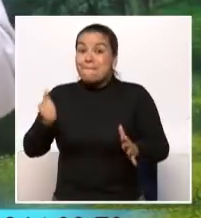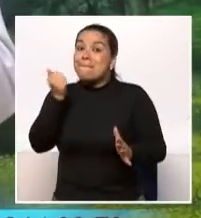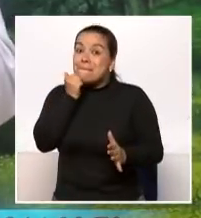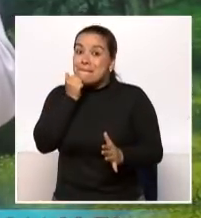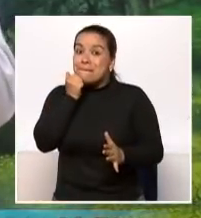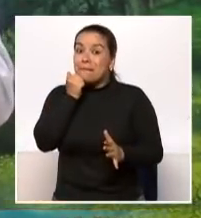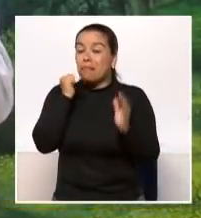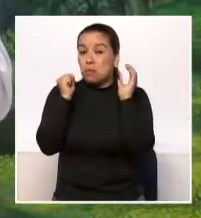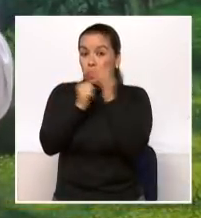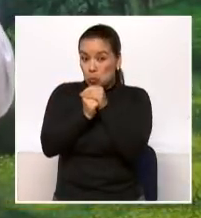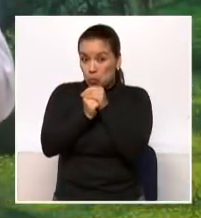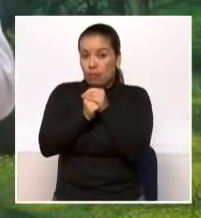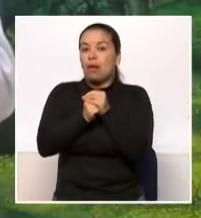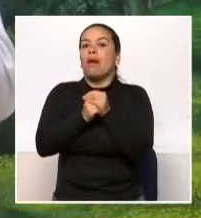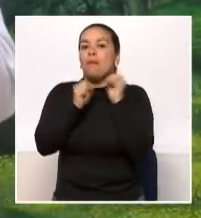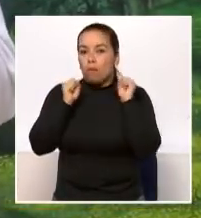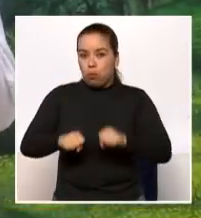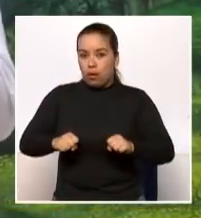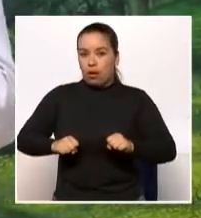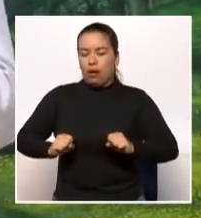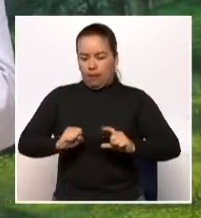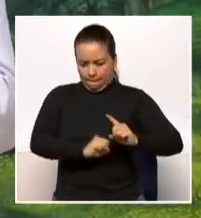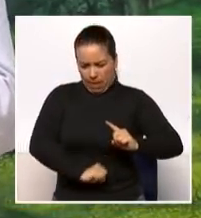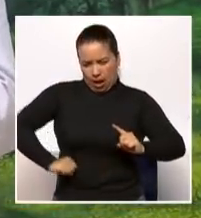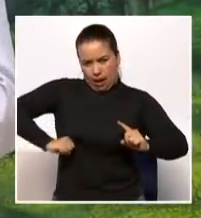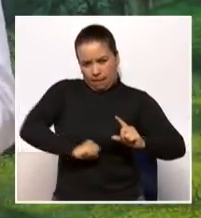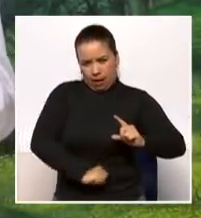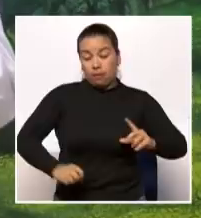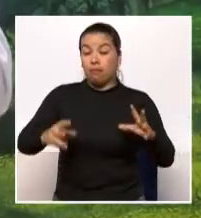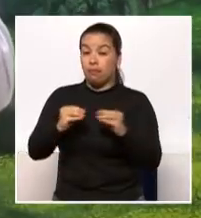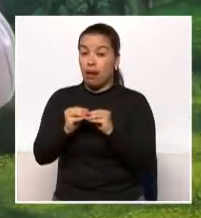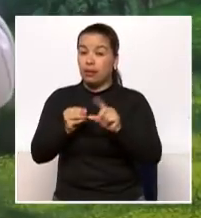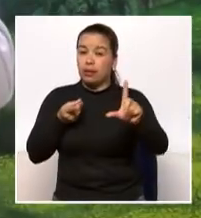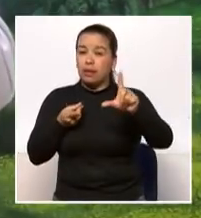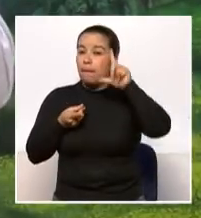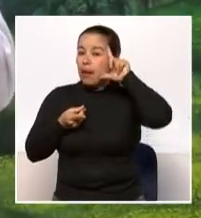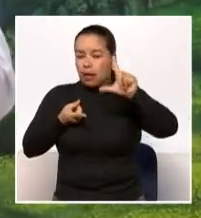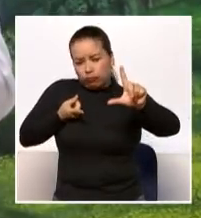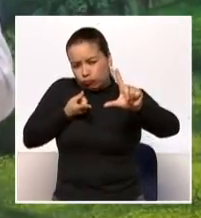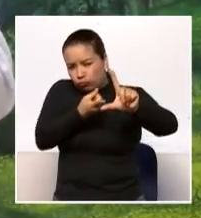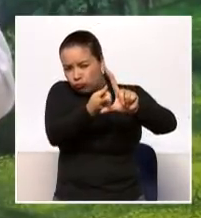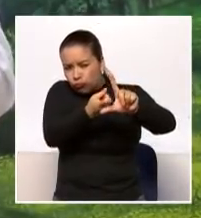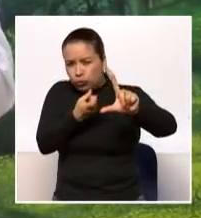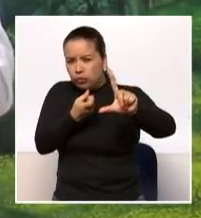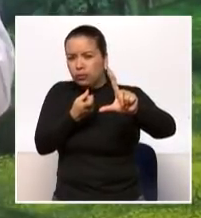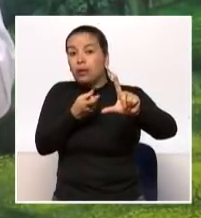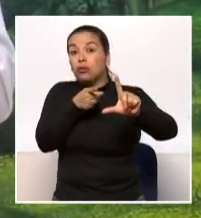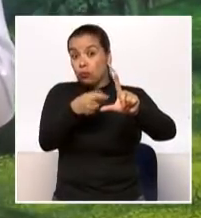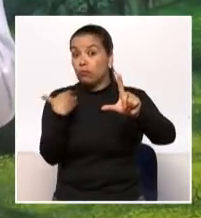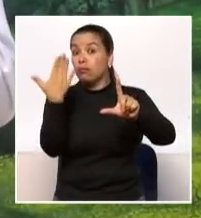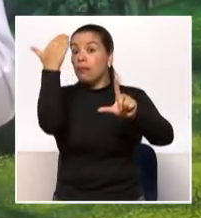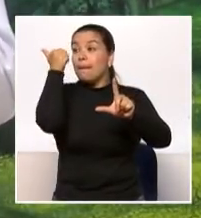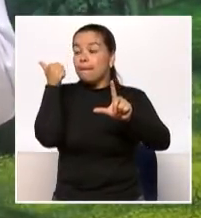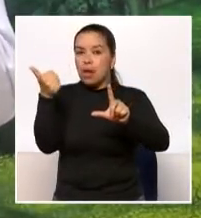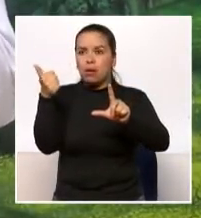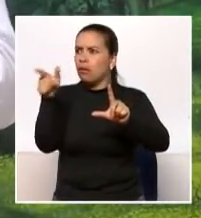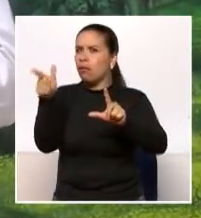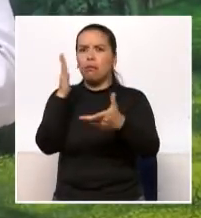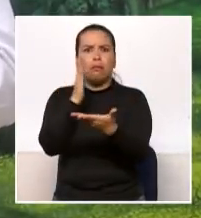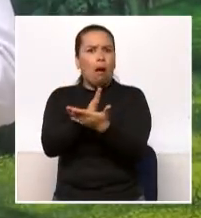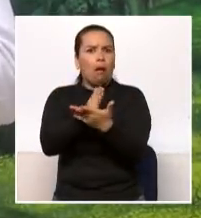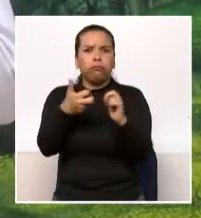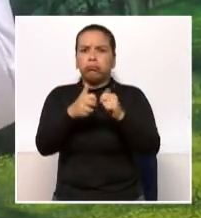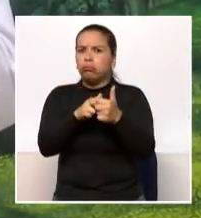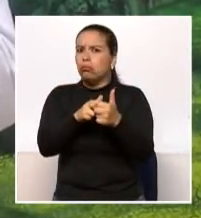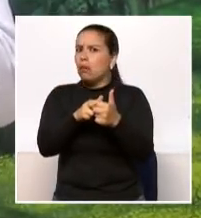La ecografía ha sido una herramienta valiosa en la parte de ginecología, en el desarrollo de la obstetricia, porque como no produce